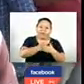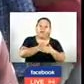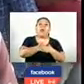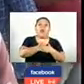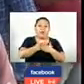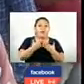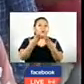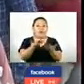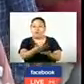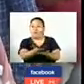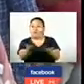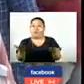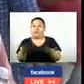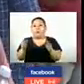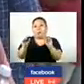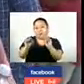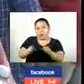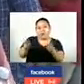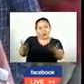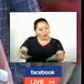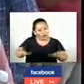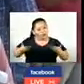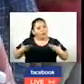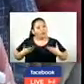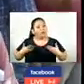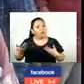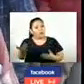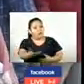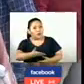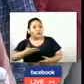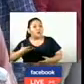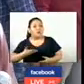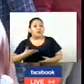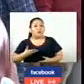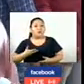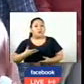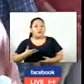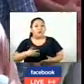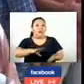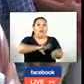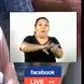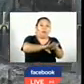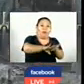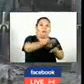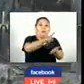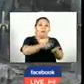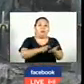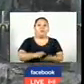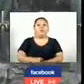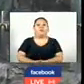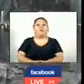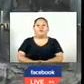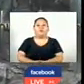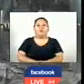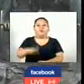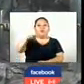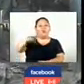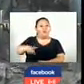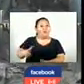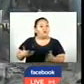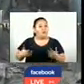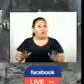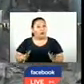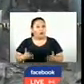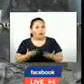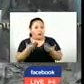los ayude que los dé esa ayuda para poder nosotros cancelar esa deuda hasta el momento como